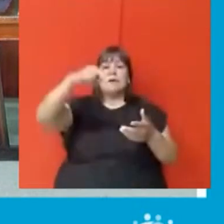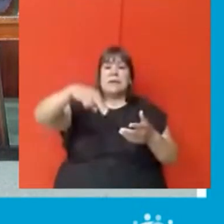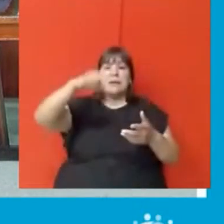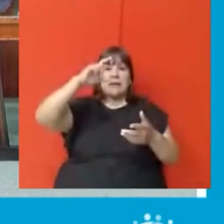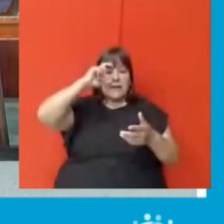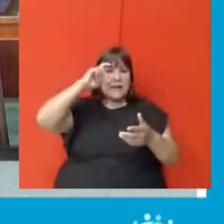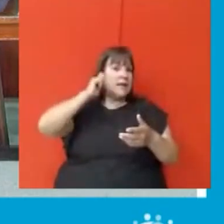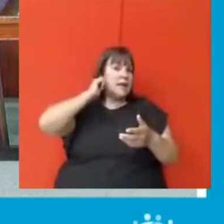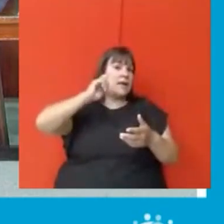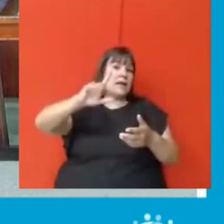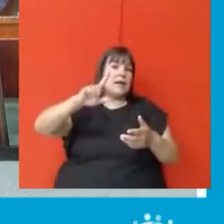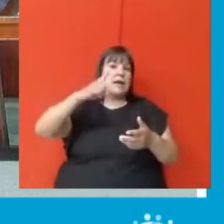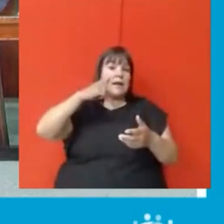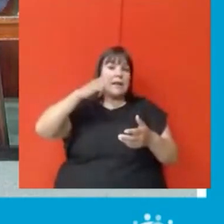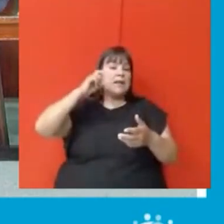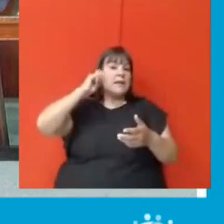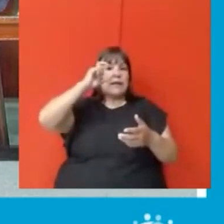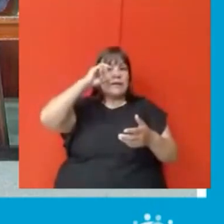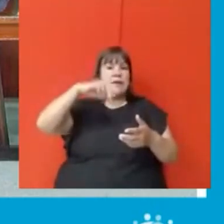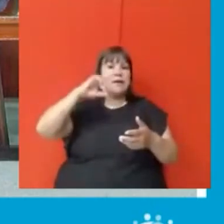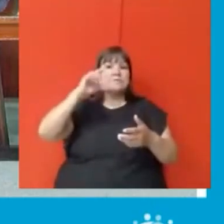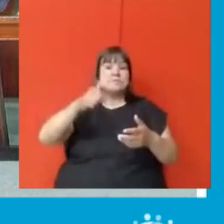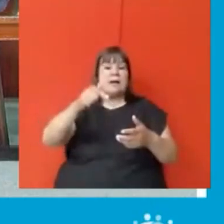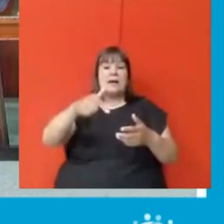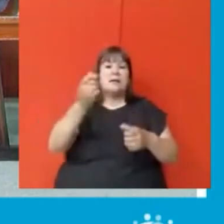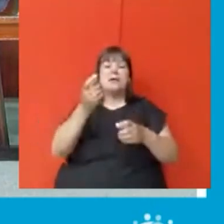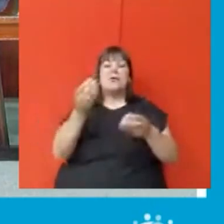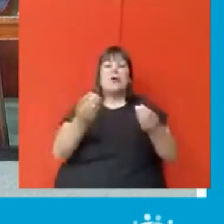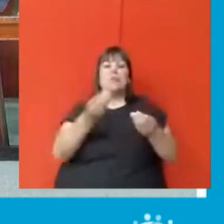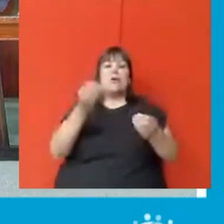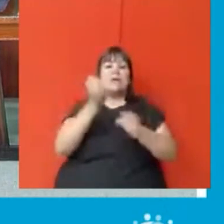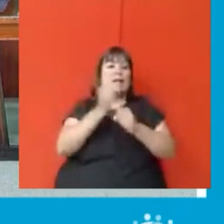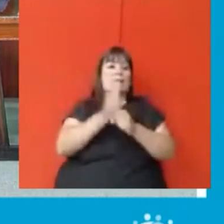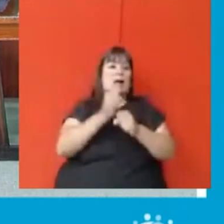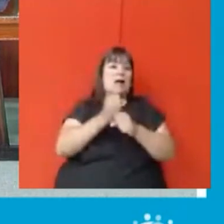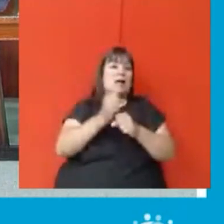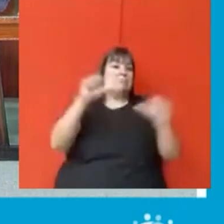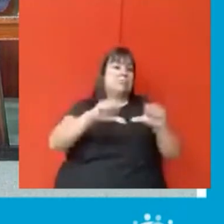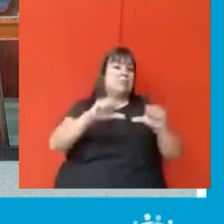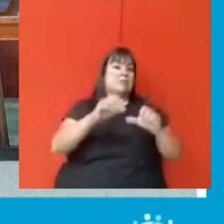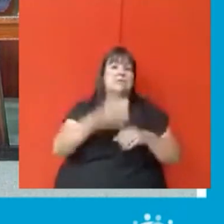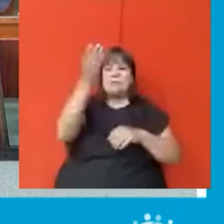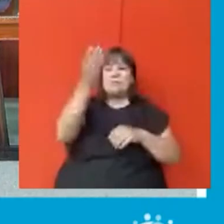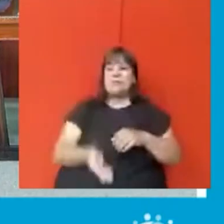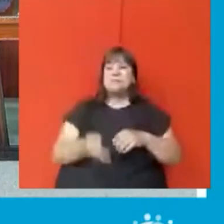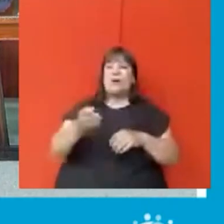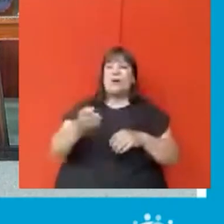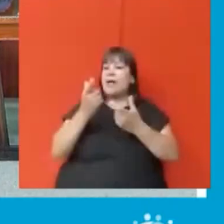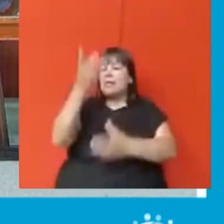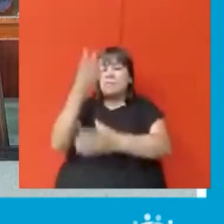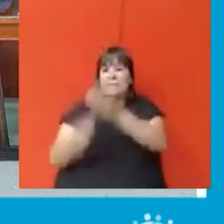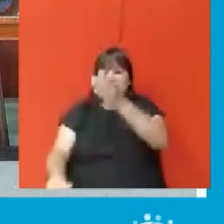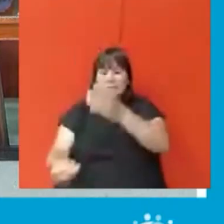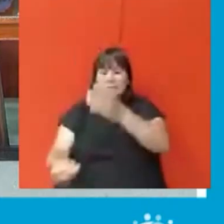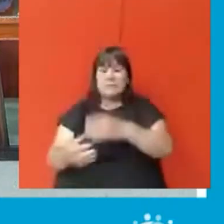ejemplo, de una correcta alimentación, de un ambiente adecuado, de ropa, de medicamentos o artículos